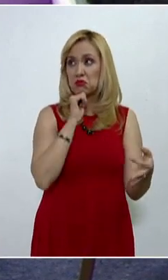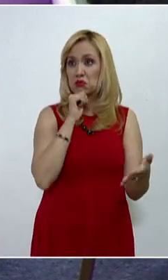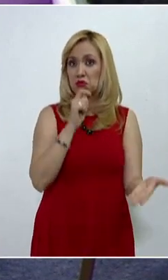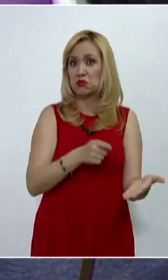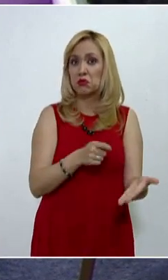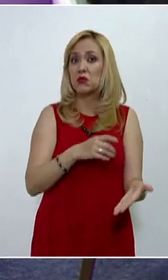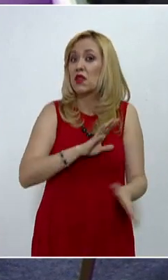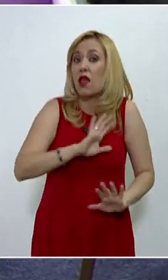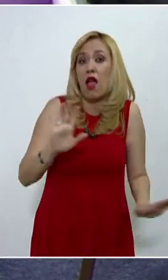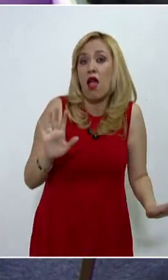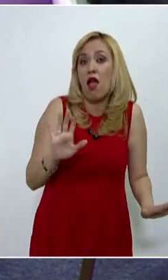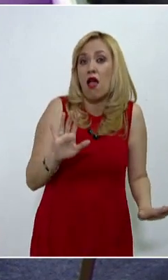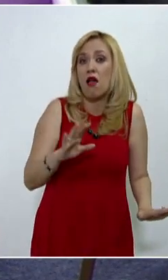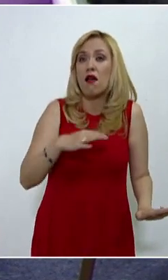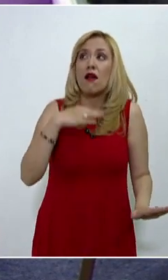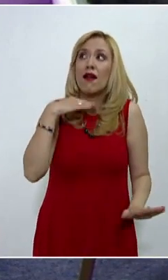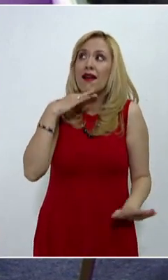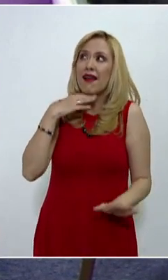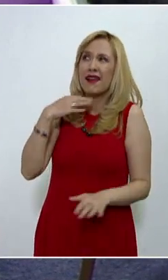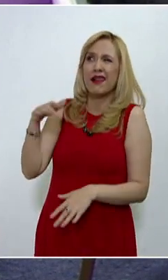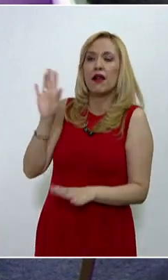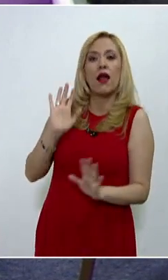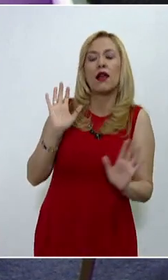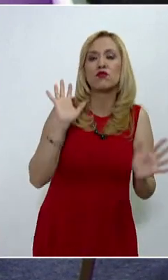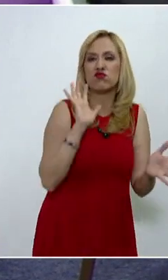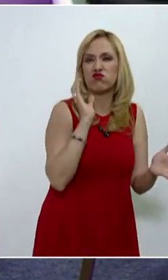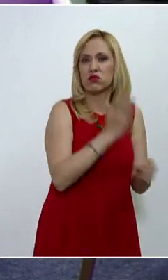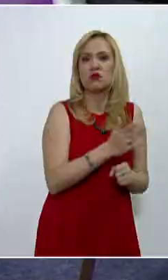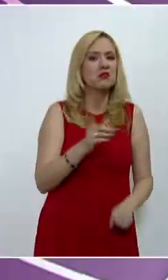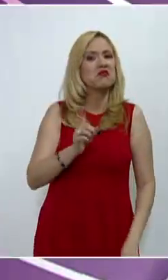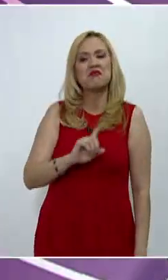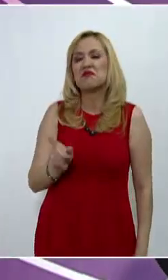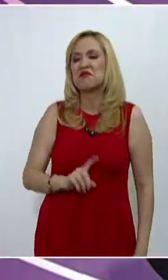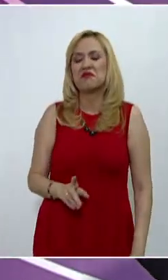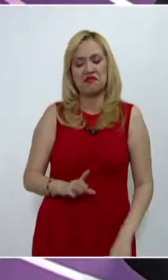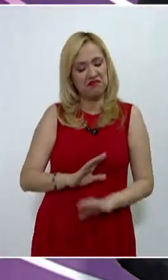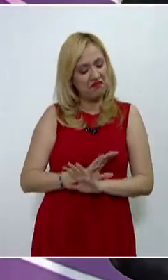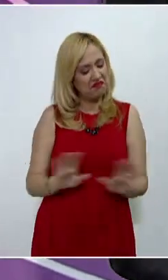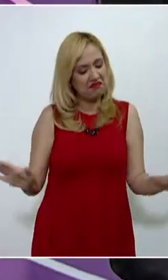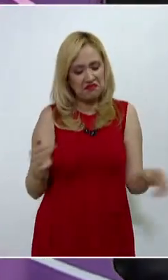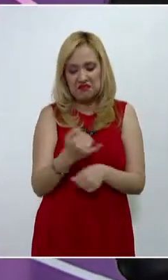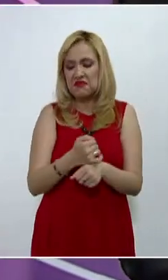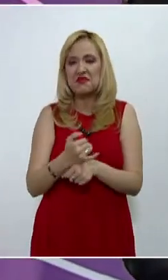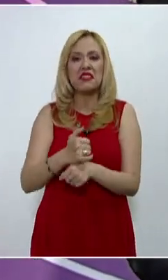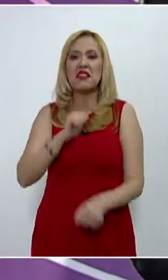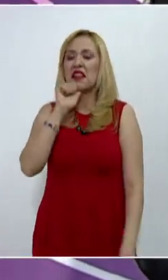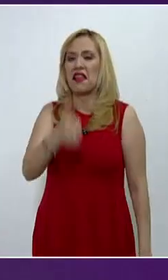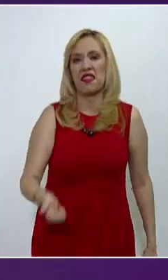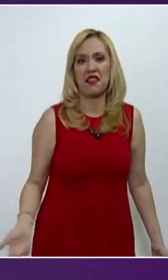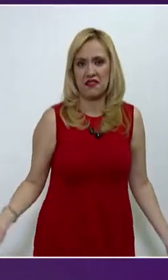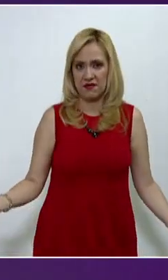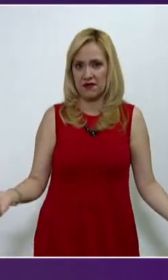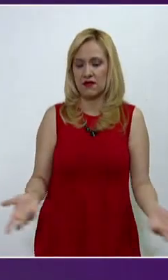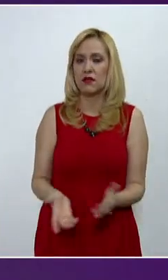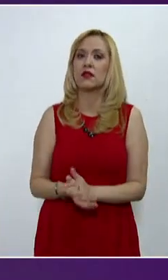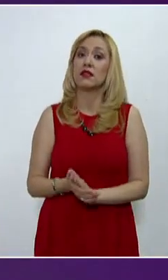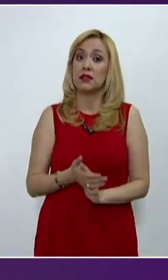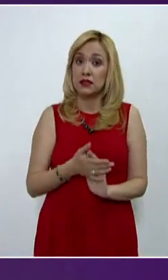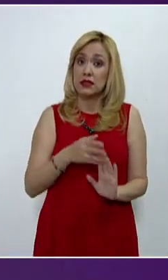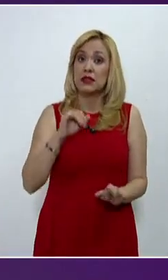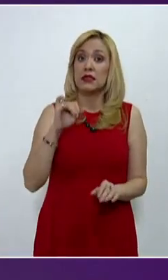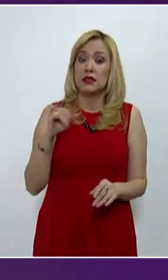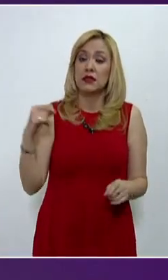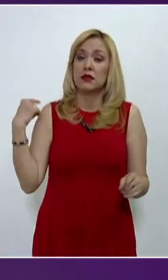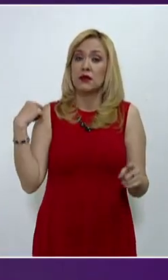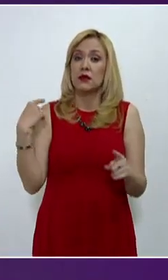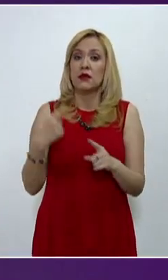sino en tanto aletarga las capacidades de investigación, la aumenta. Si me permite, y ahí está el mito. O sea, hay una cosa que vinieron manejando todo el tiempo